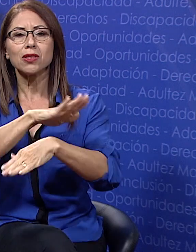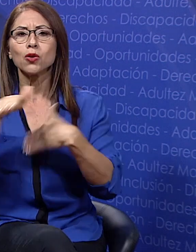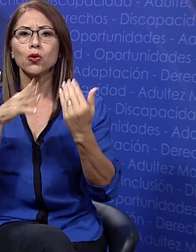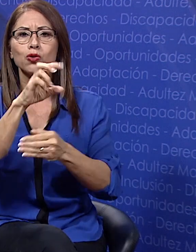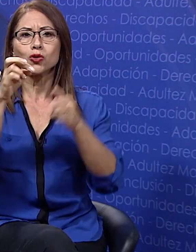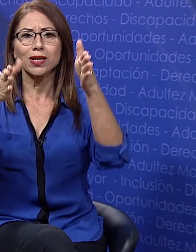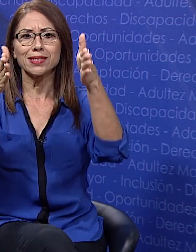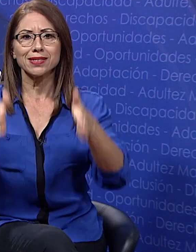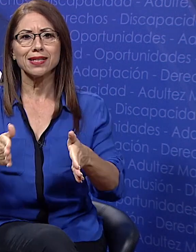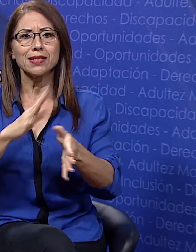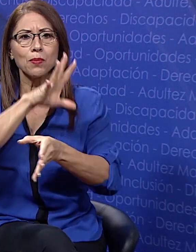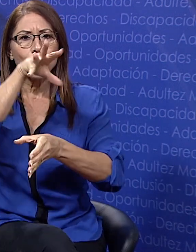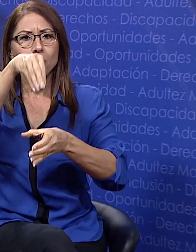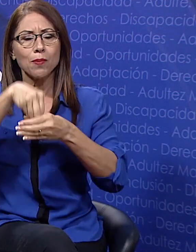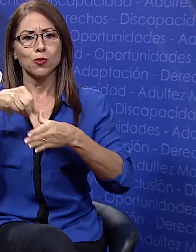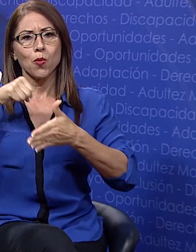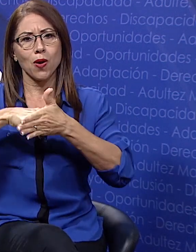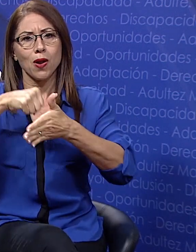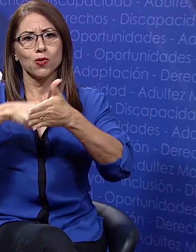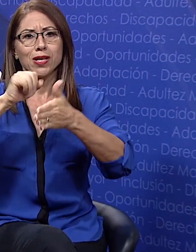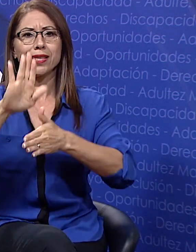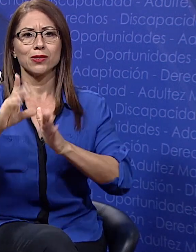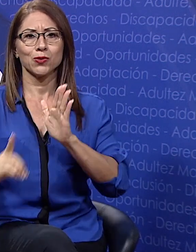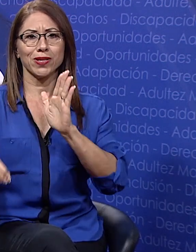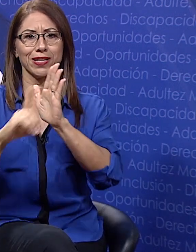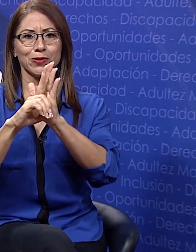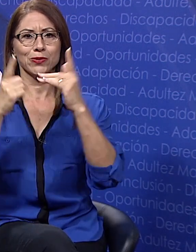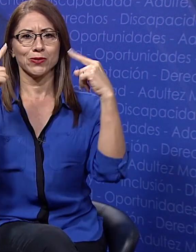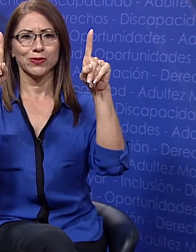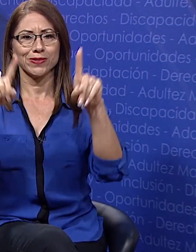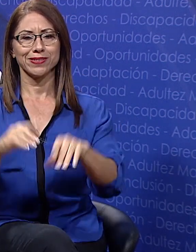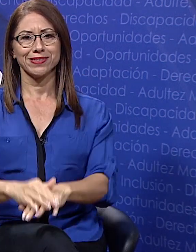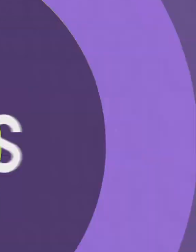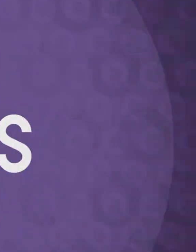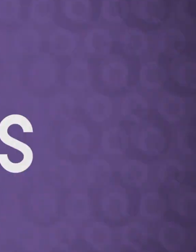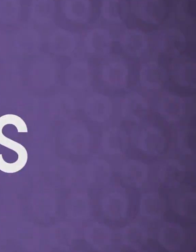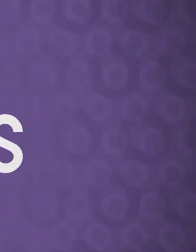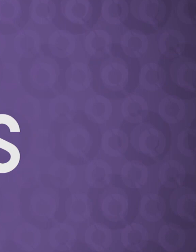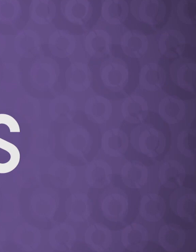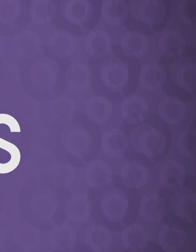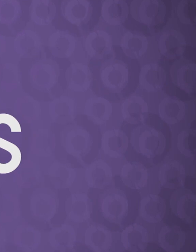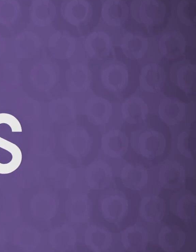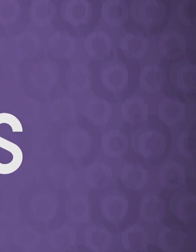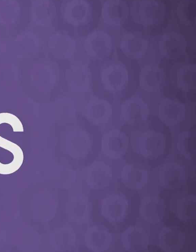los costarricenses nos involucremos en la lucha por sus derechos.